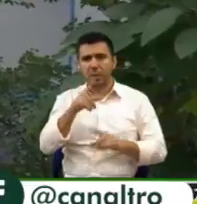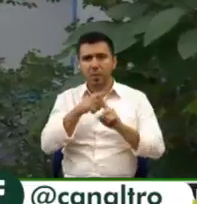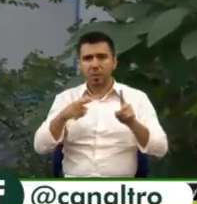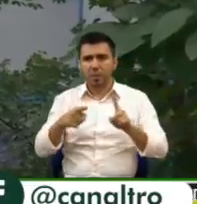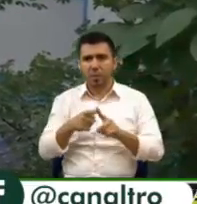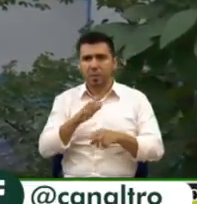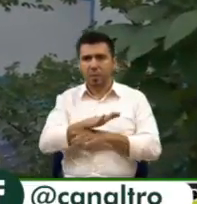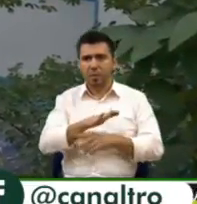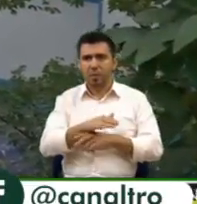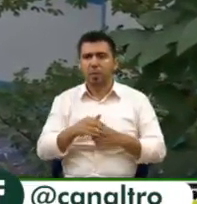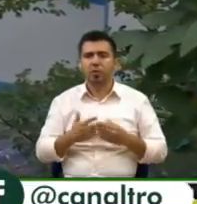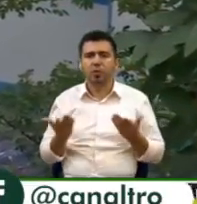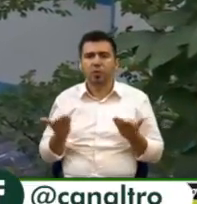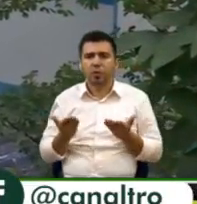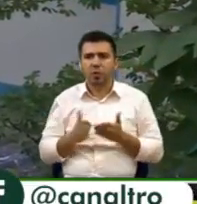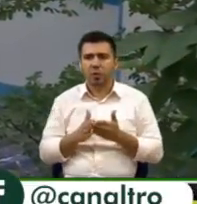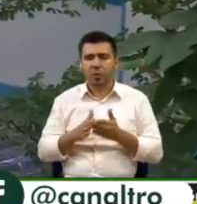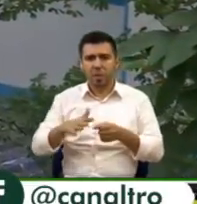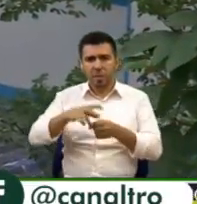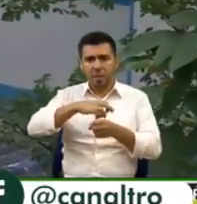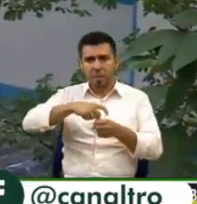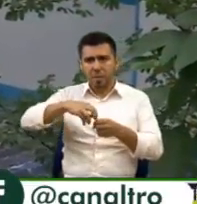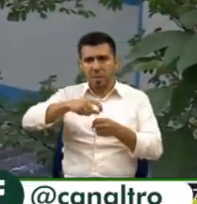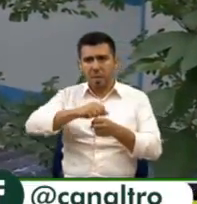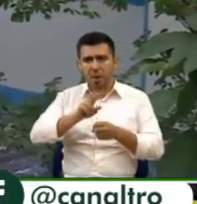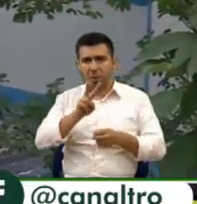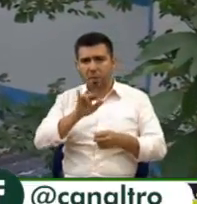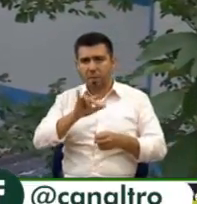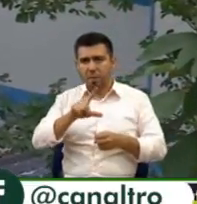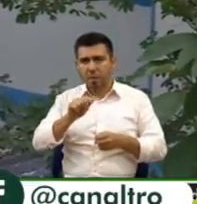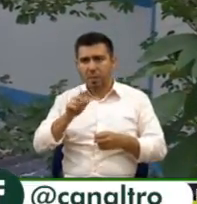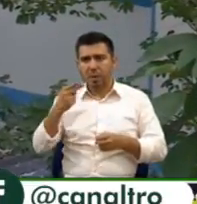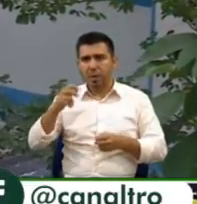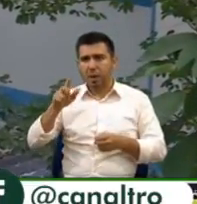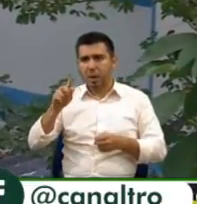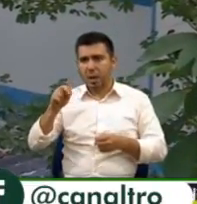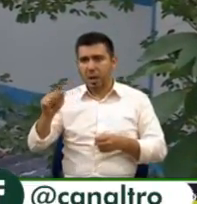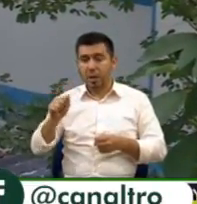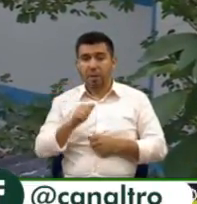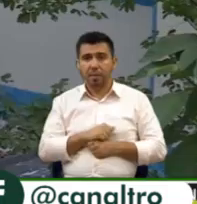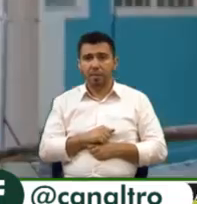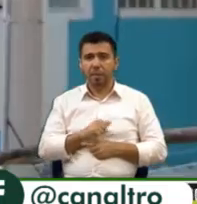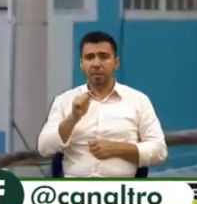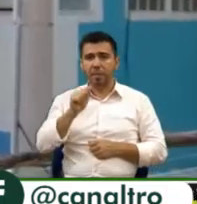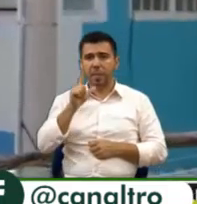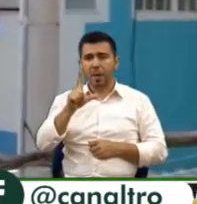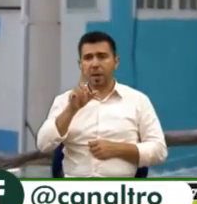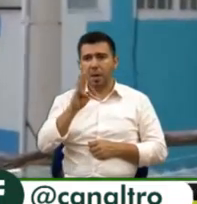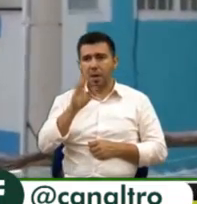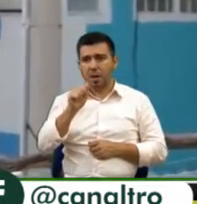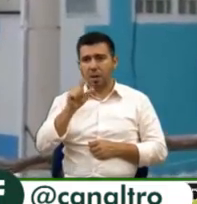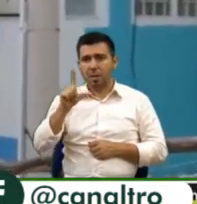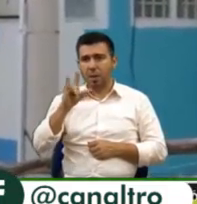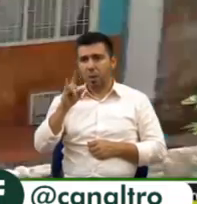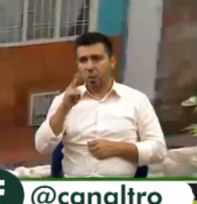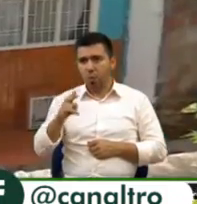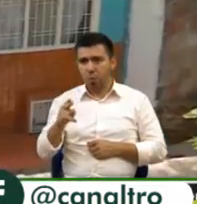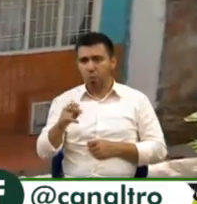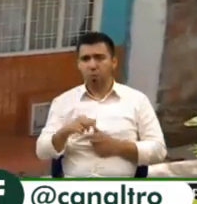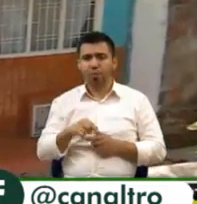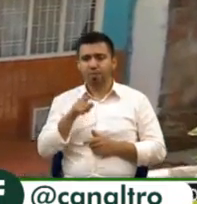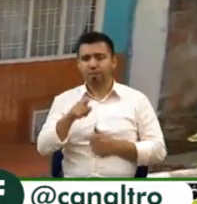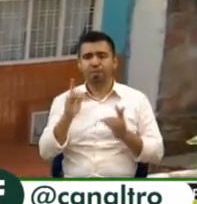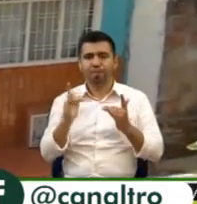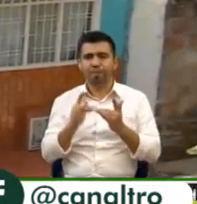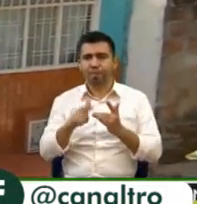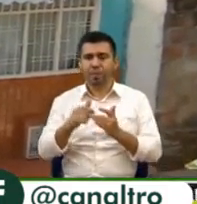tarde aquí en el barrio Villa Elena la víctima albaluz Acosta en su habitación fue asesinada de